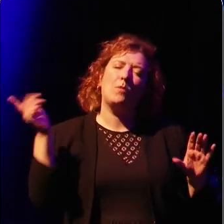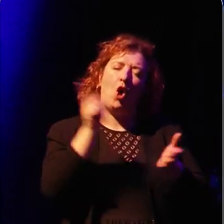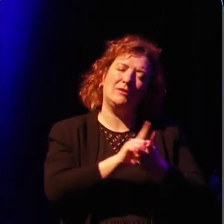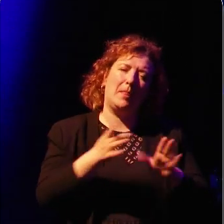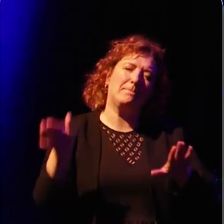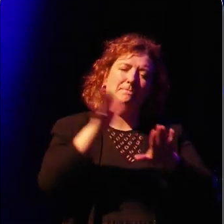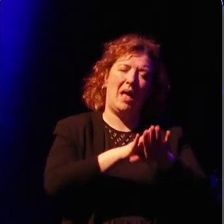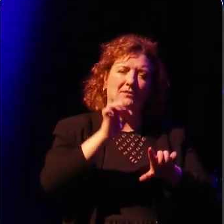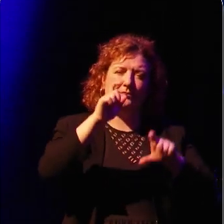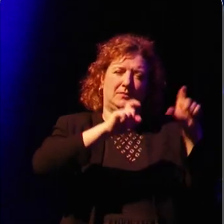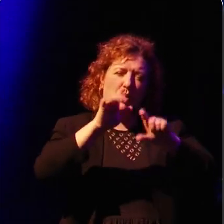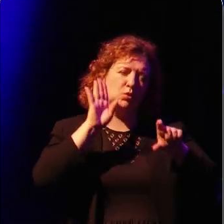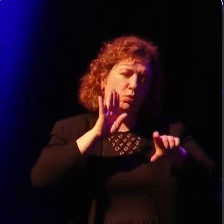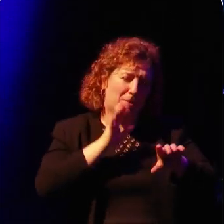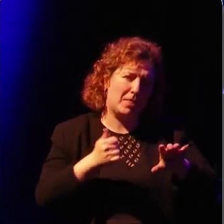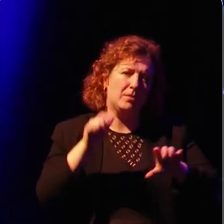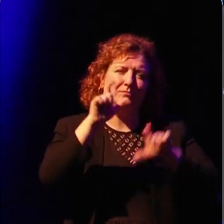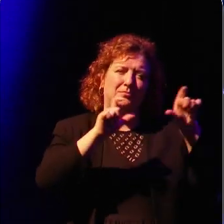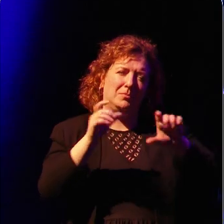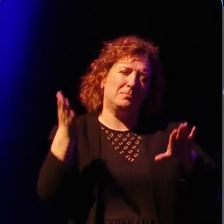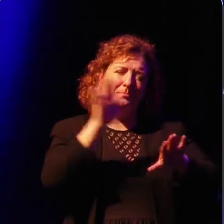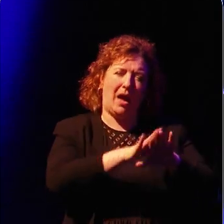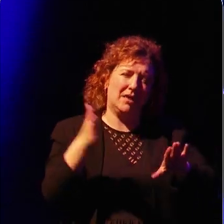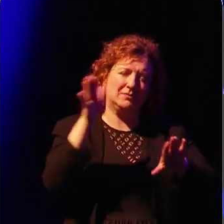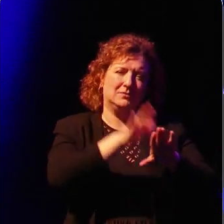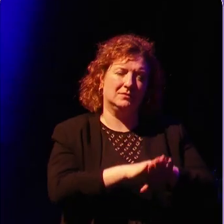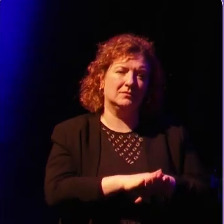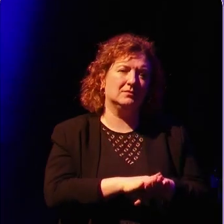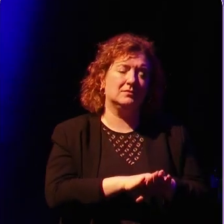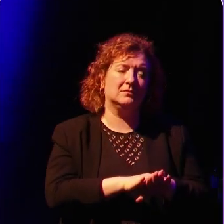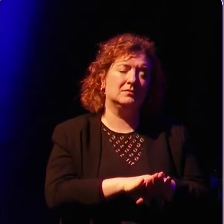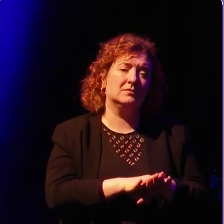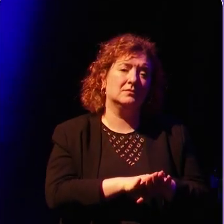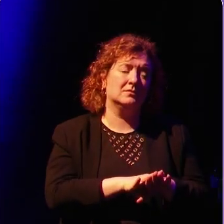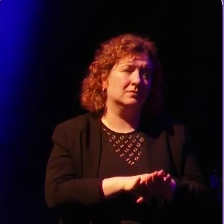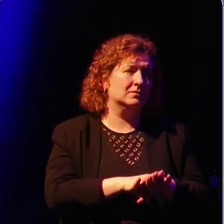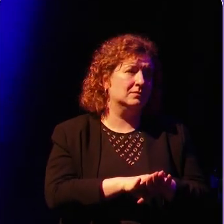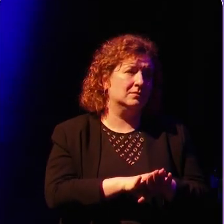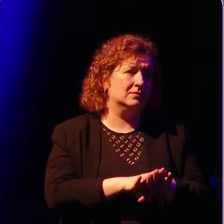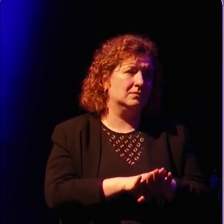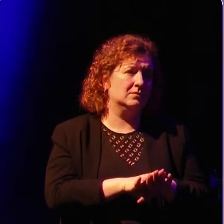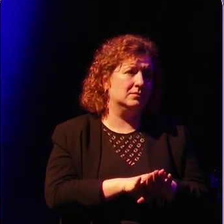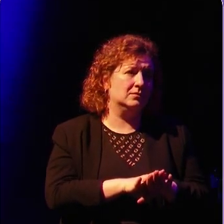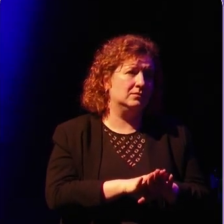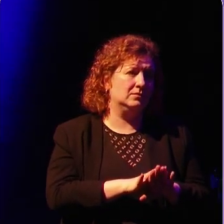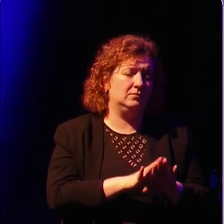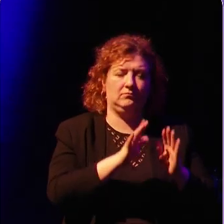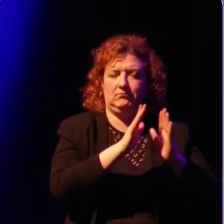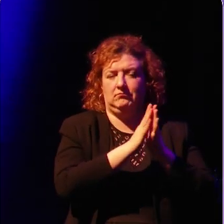más. Coge la foto manchada y la mancha otro poquito más hasta que llega